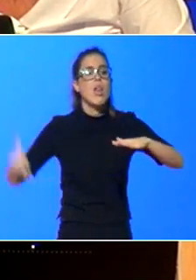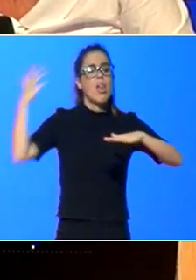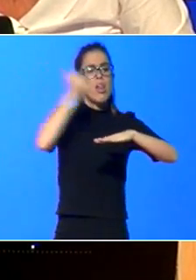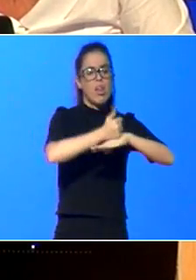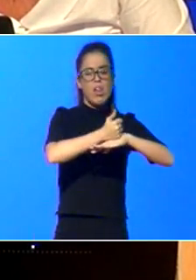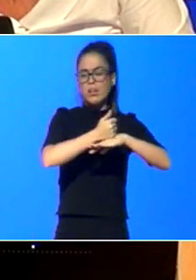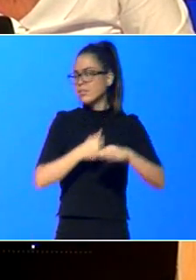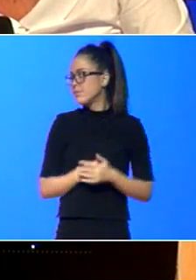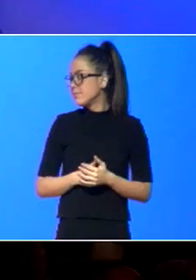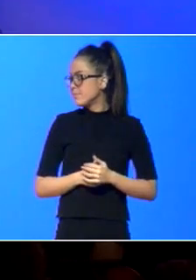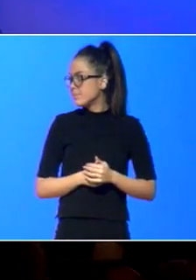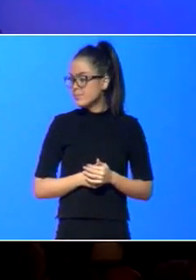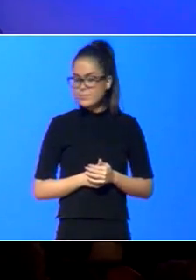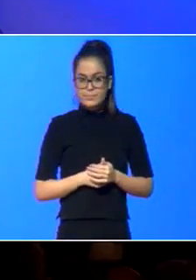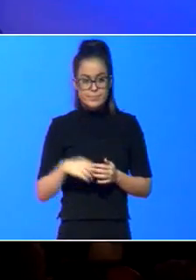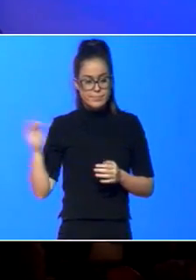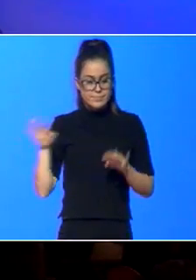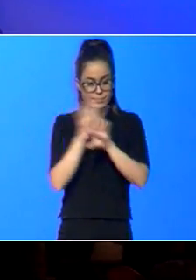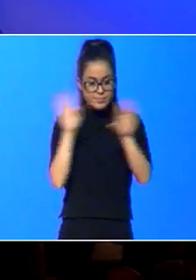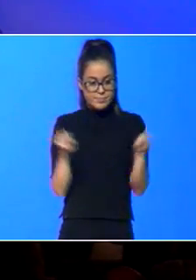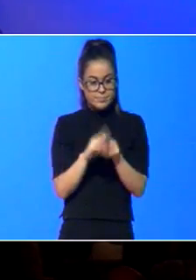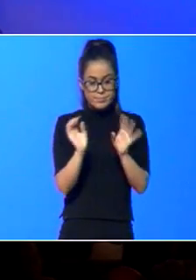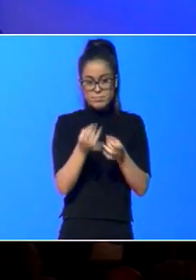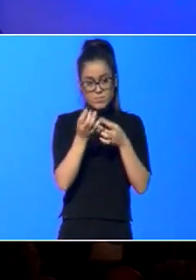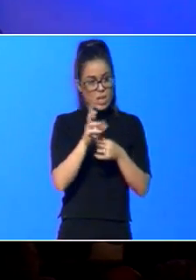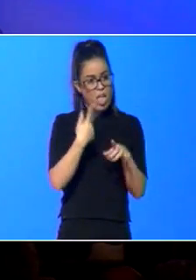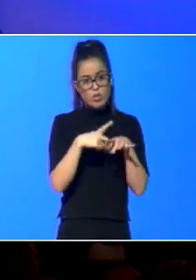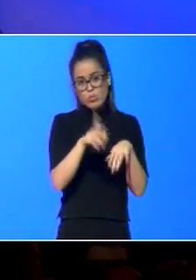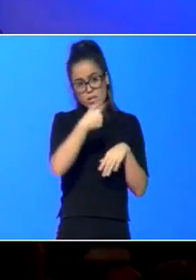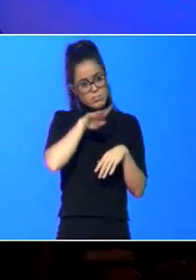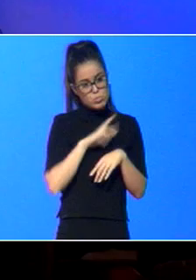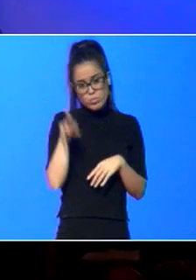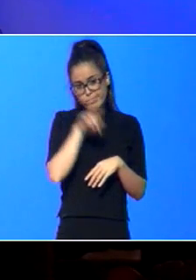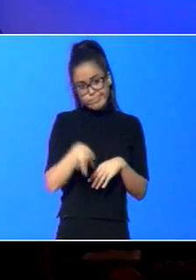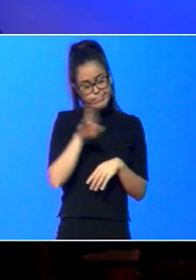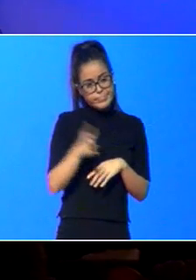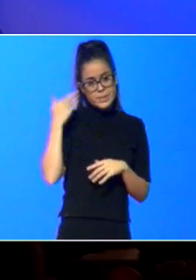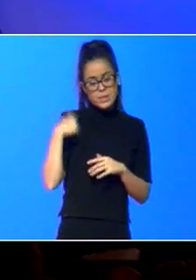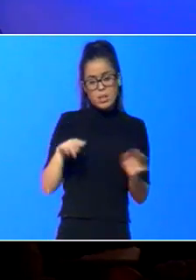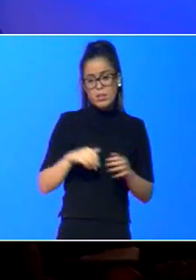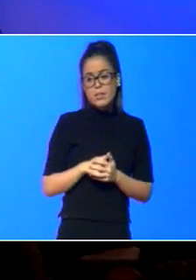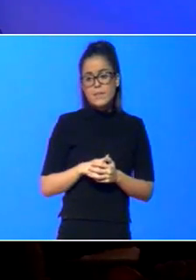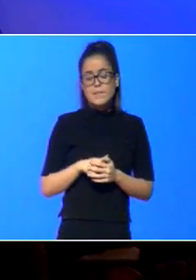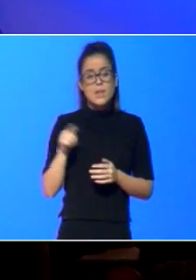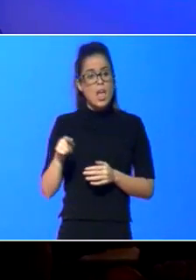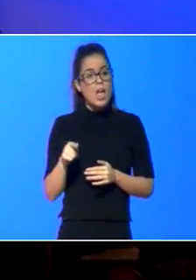Bueno, en realidad ha mencionado cosas que vosotros mismos habéis aportado. Ellos comparten como